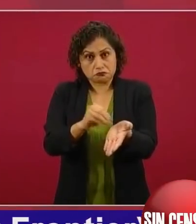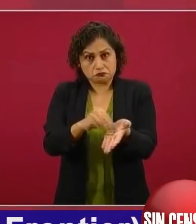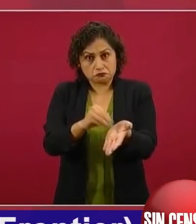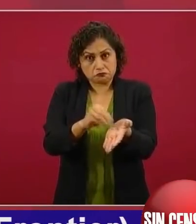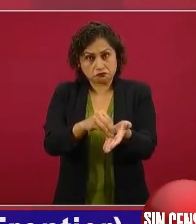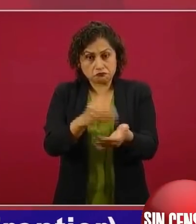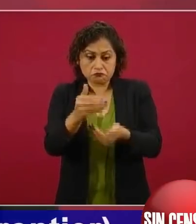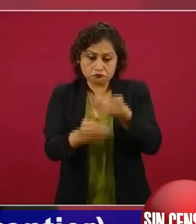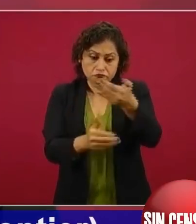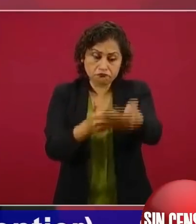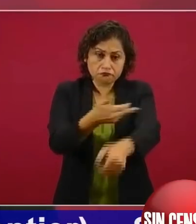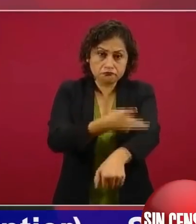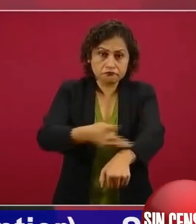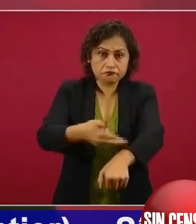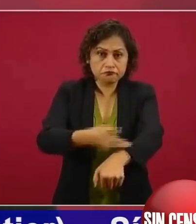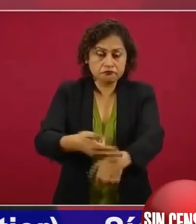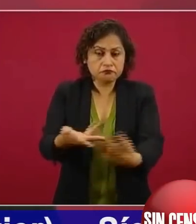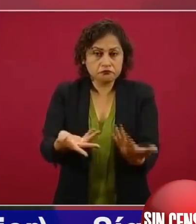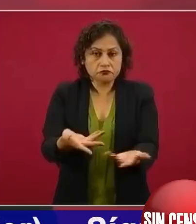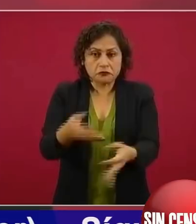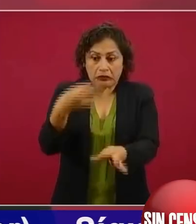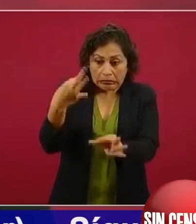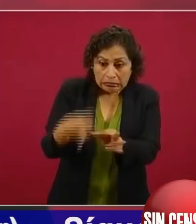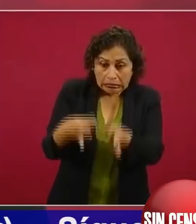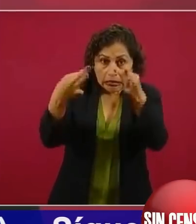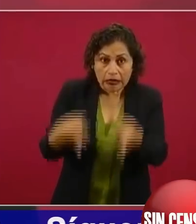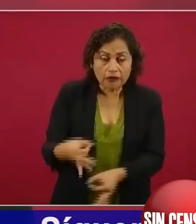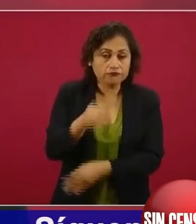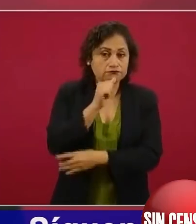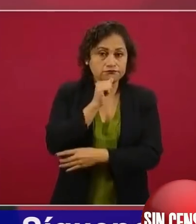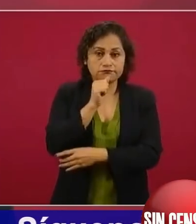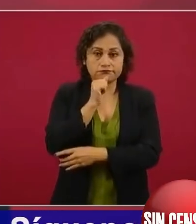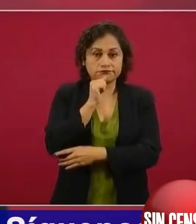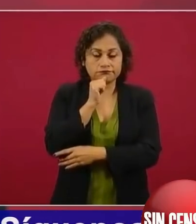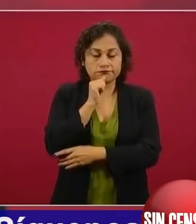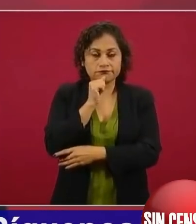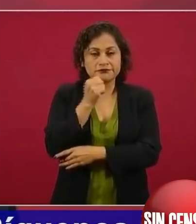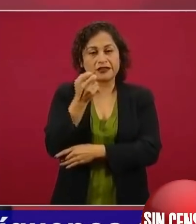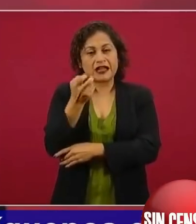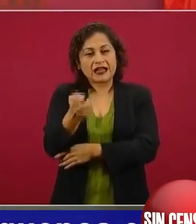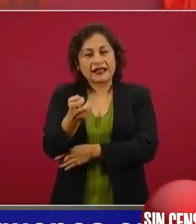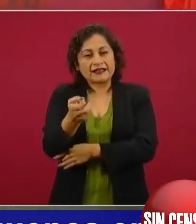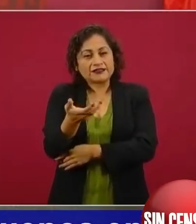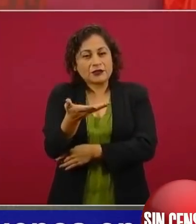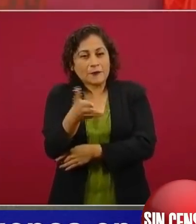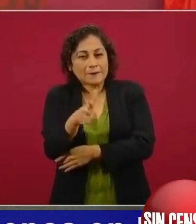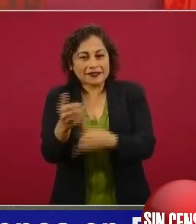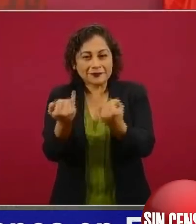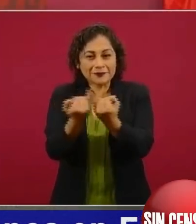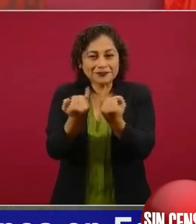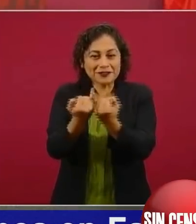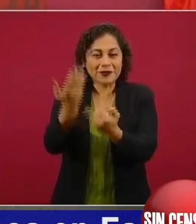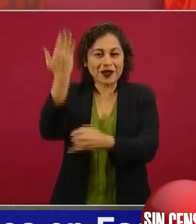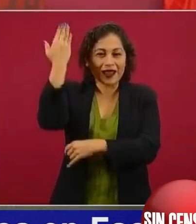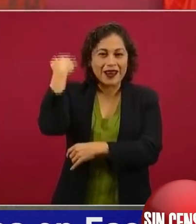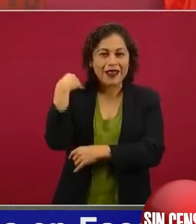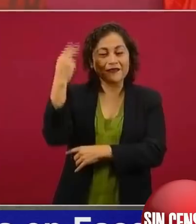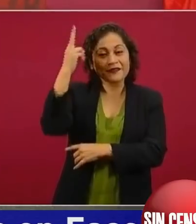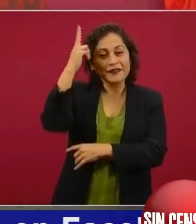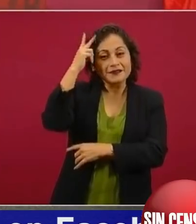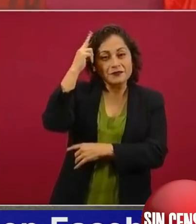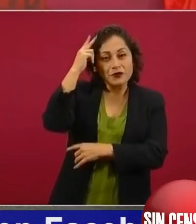Es algo parecido a lo que inventó Porfirio Díaz y luego se